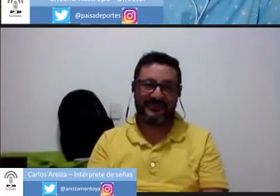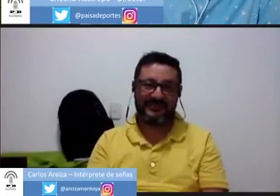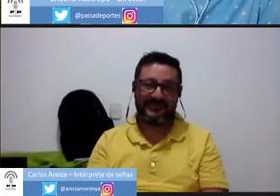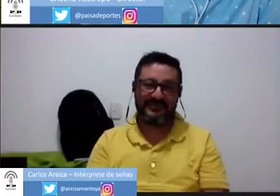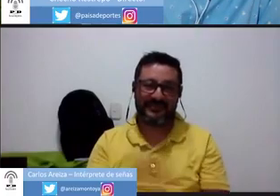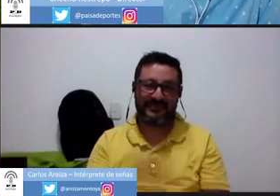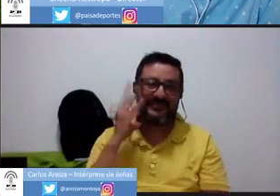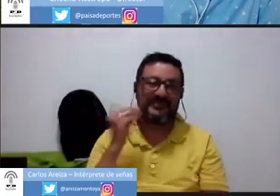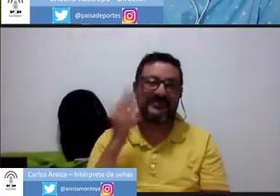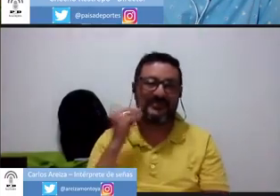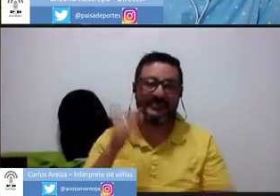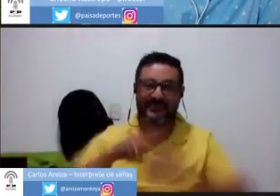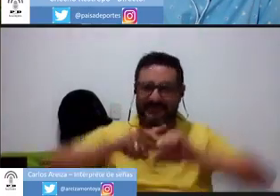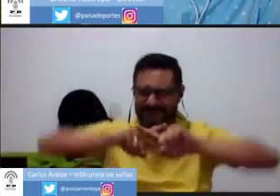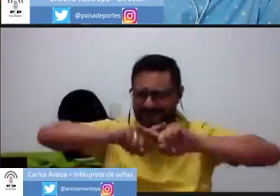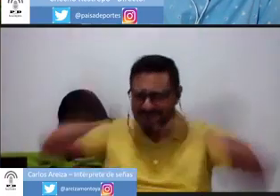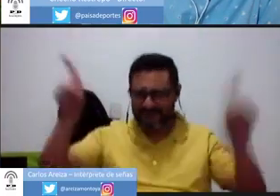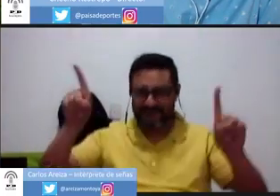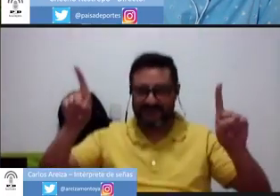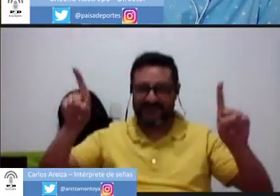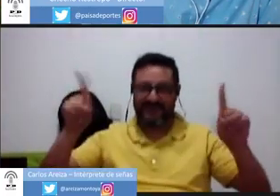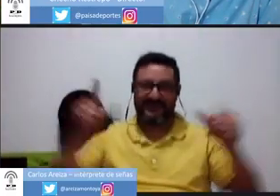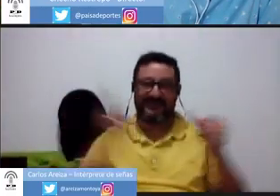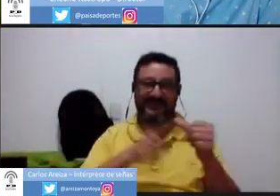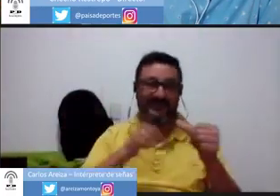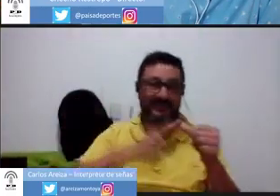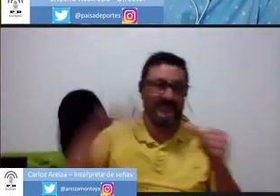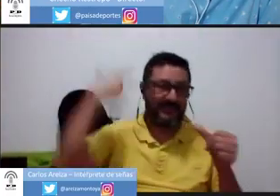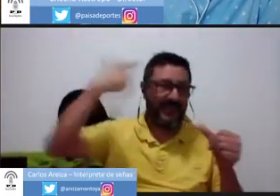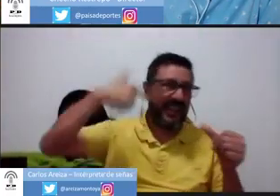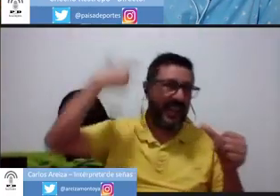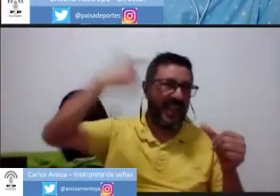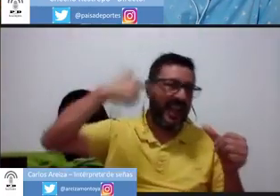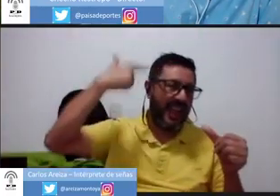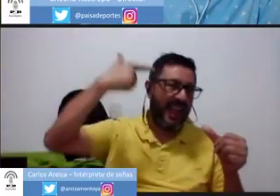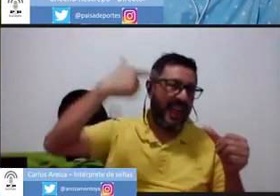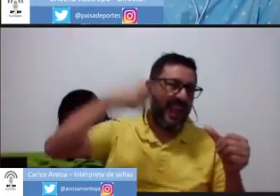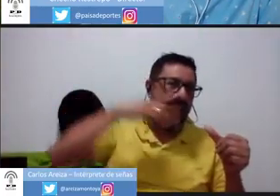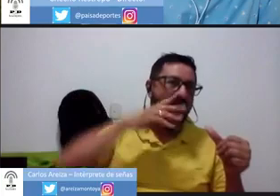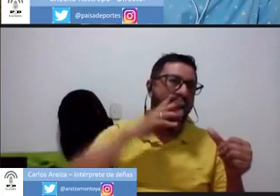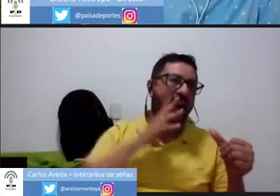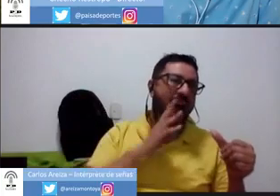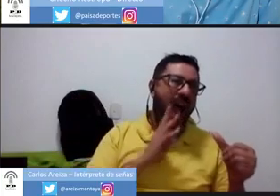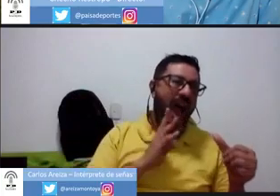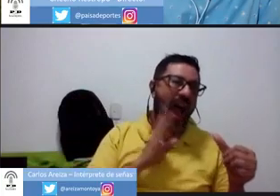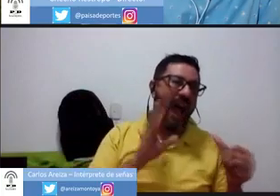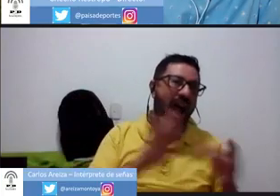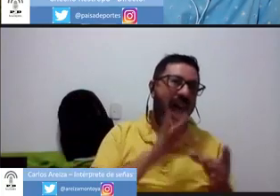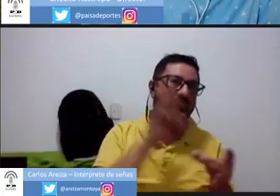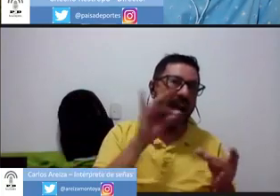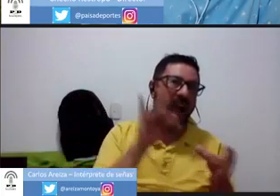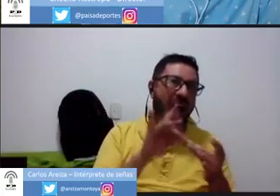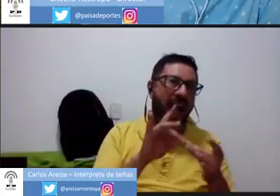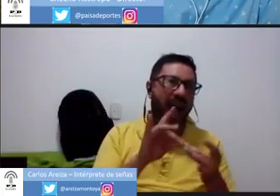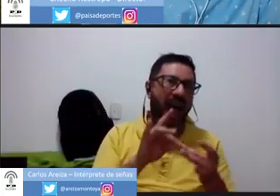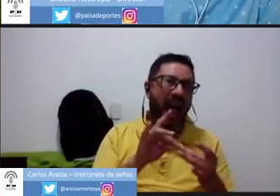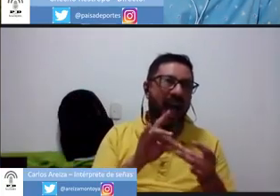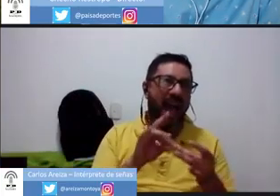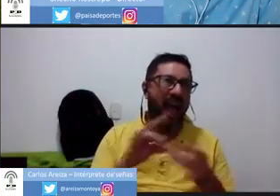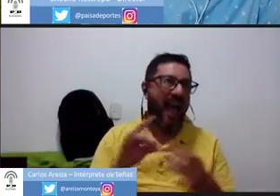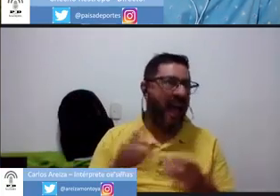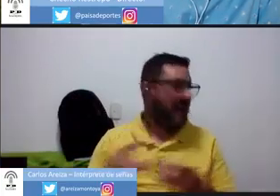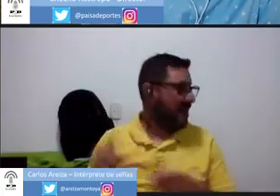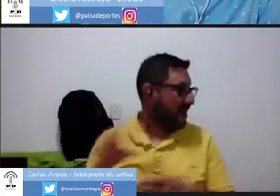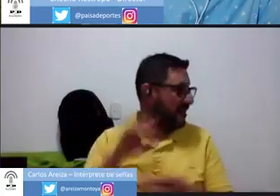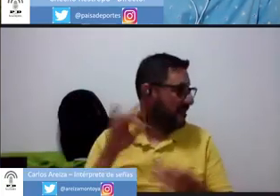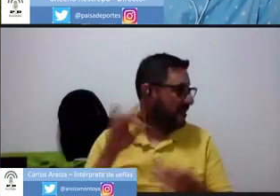muy diferentes. Primero, Londres, pues fue todo como perfecto, o sea, la organización perfecta, escenarios perfectos, ¿sabes? Y